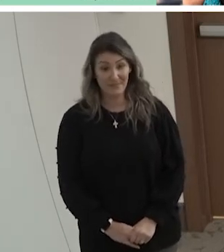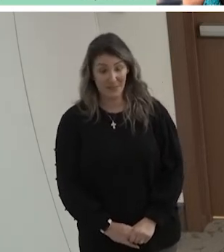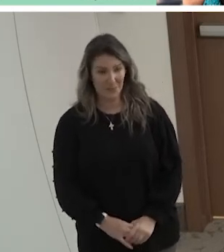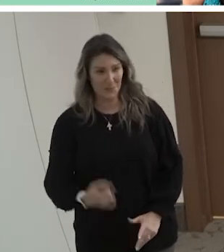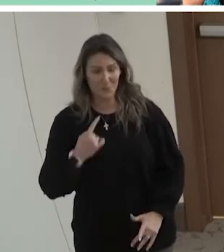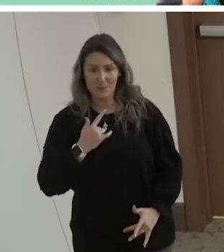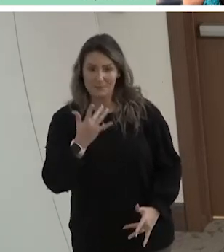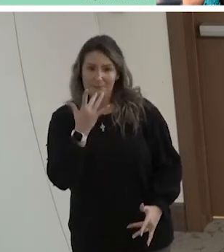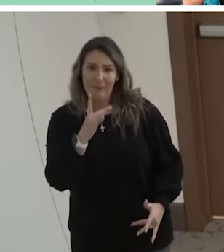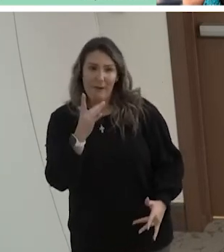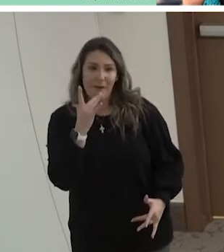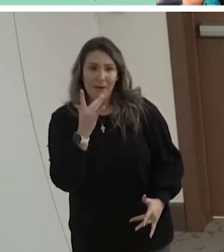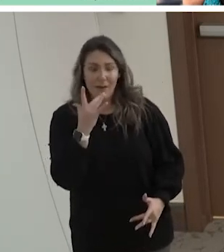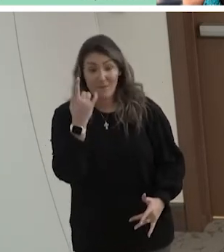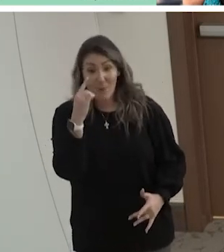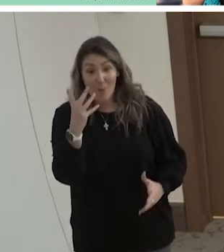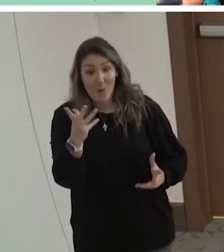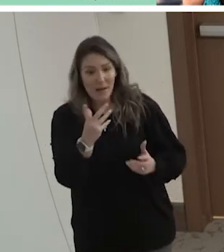have safety